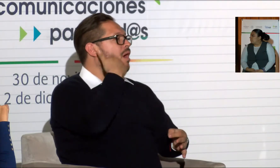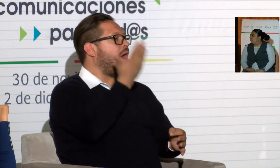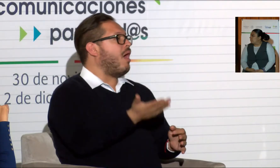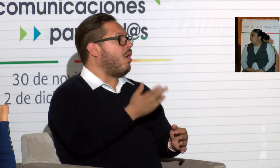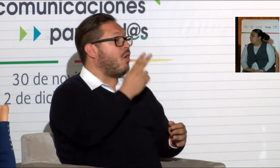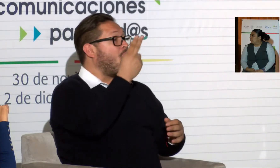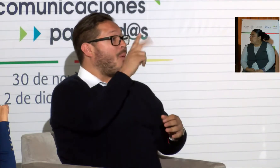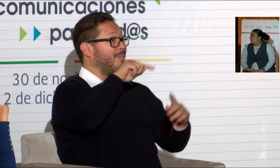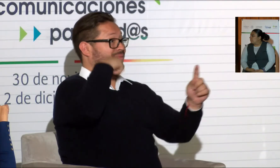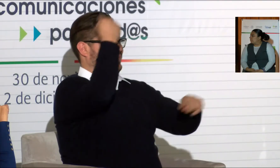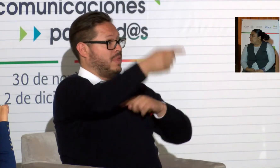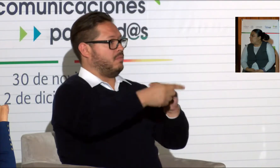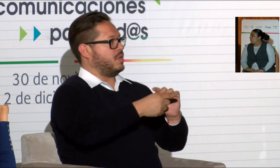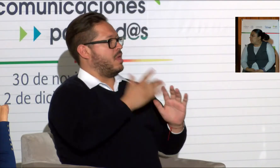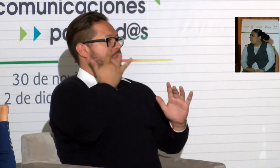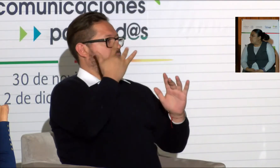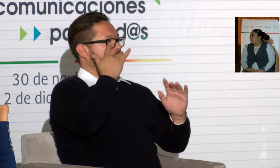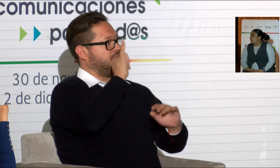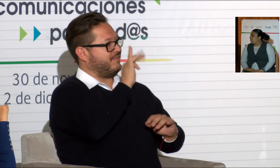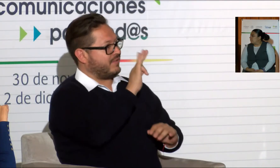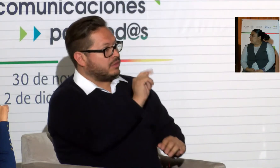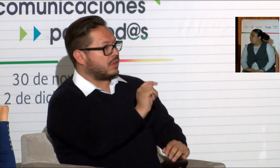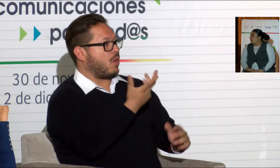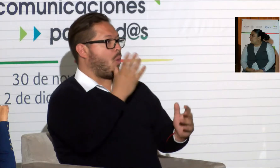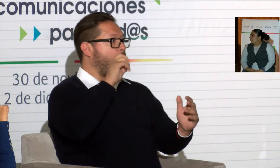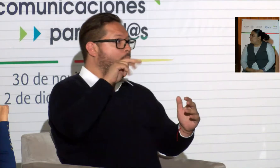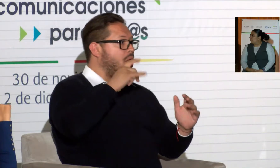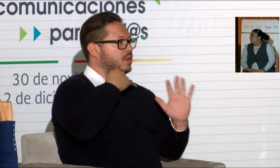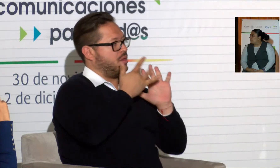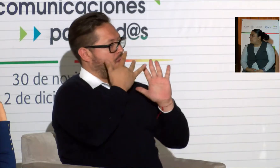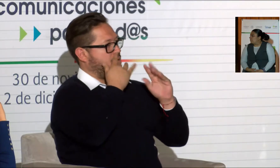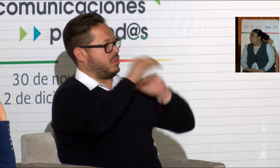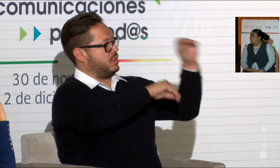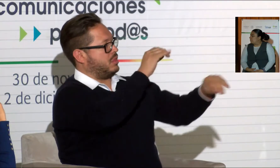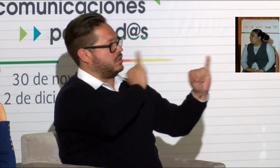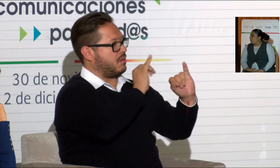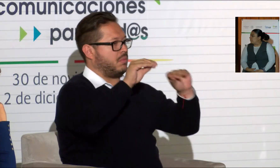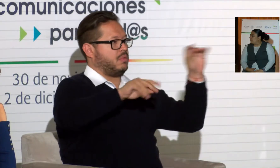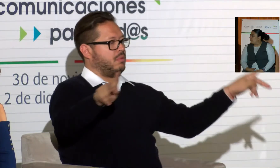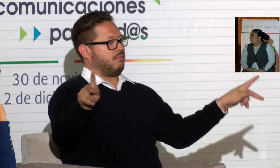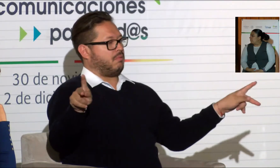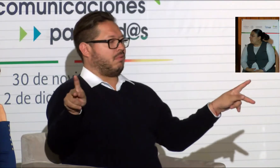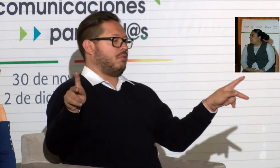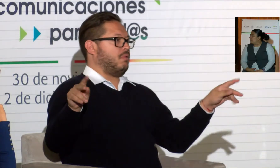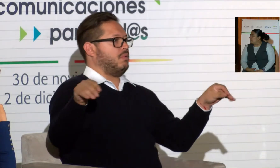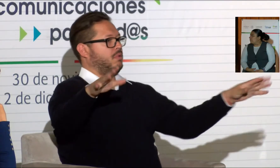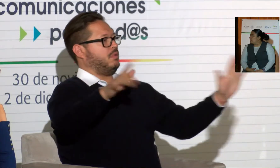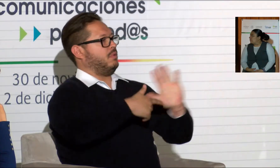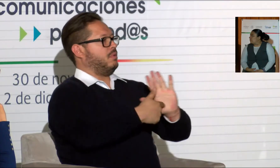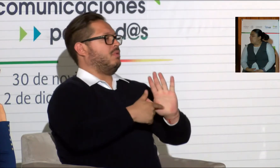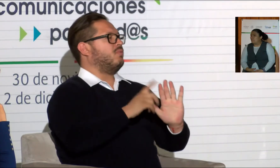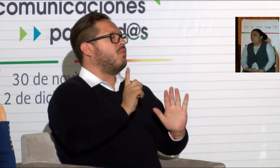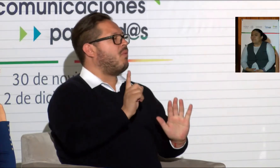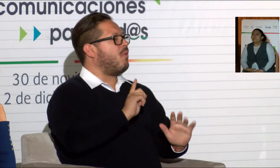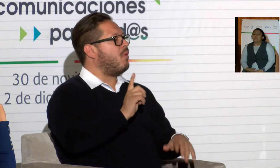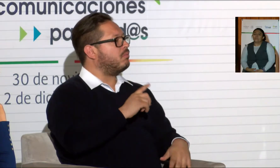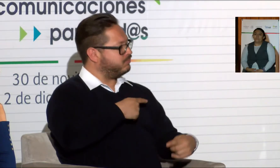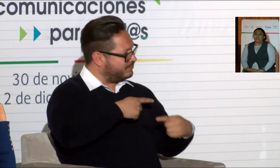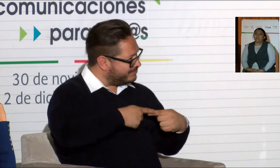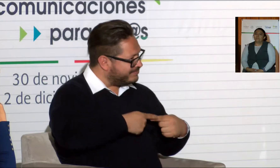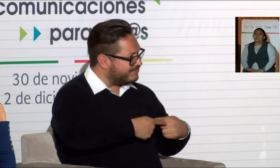por ejemplo, cuando vamos al hospital, al Ministerio Público, con los policías, ¿quién